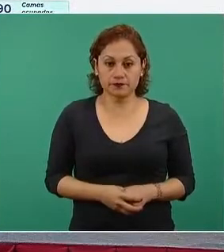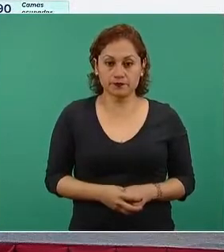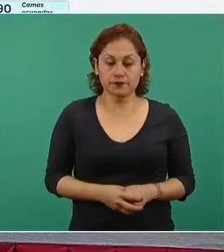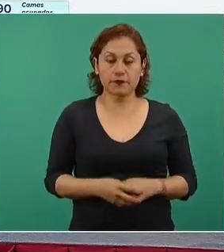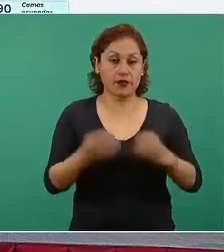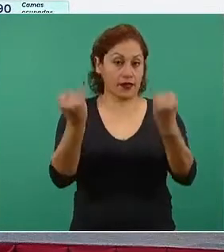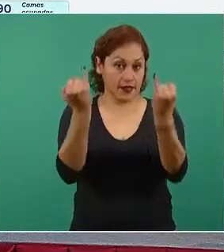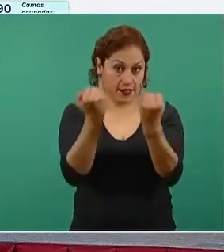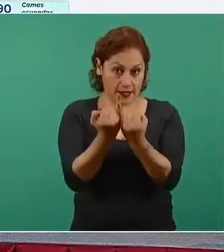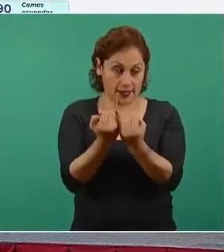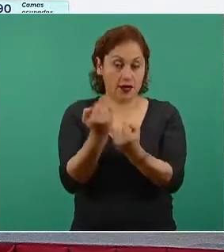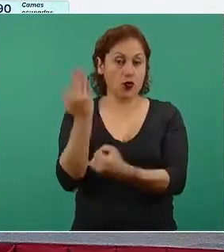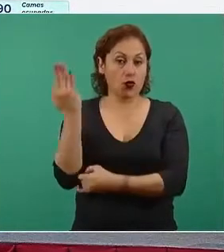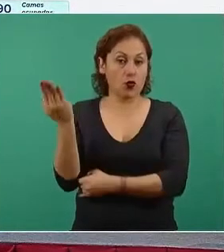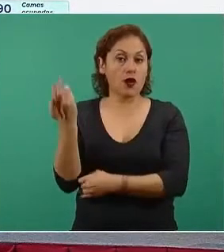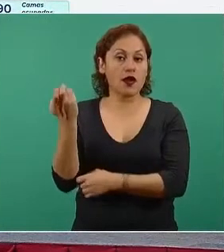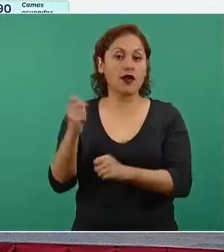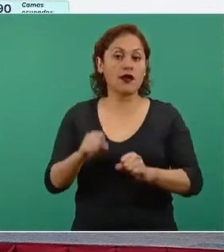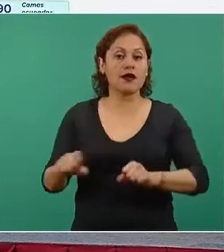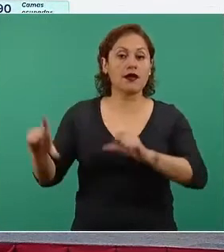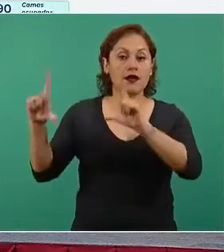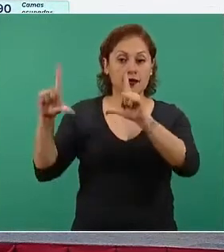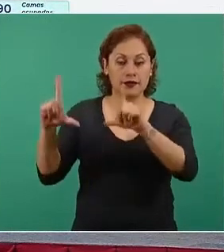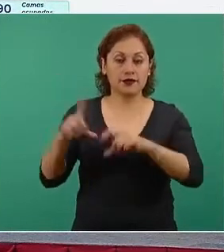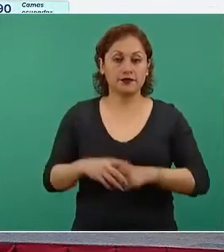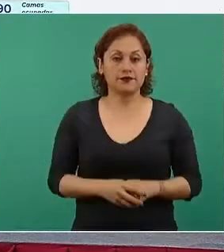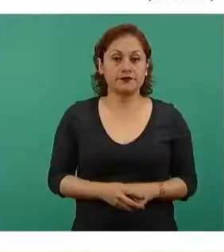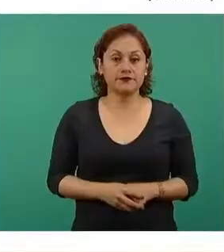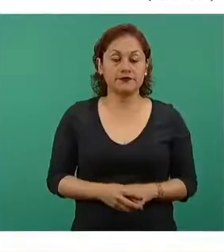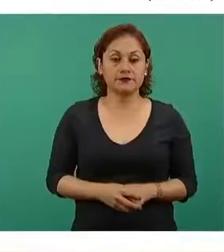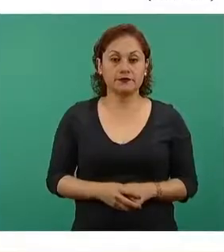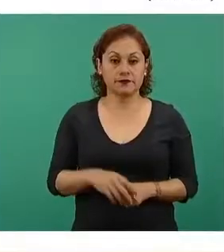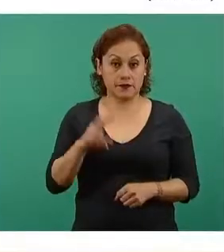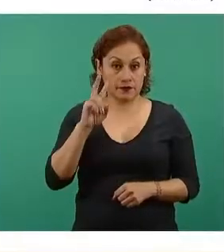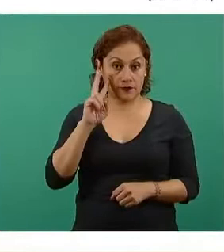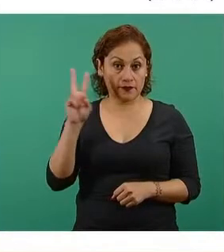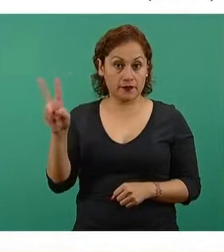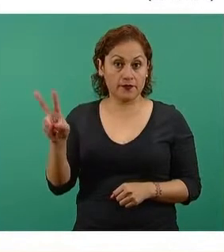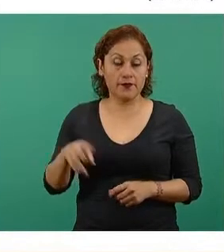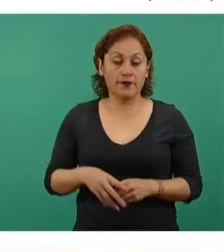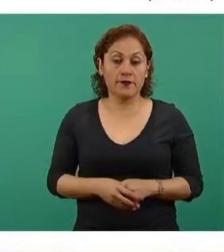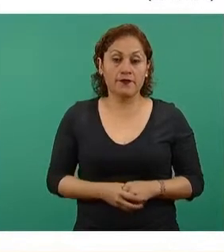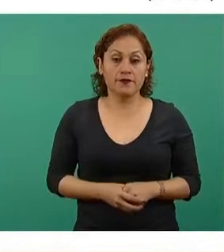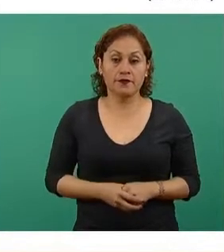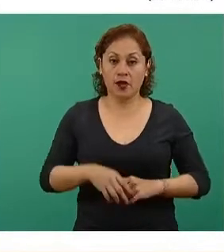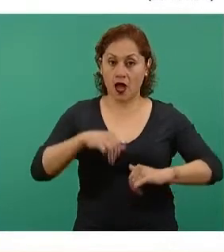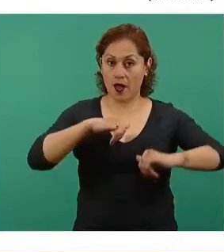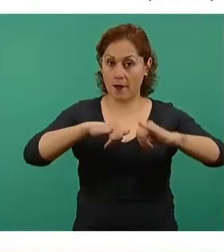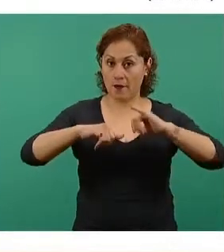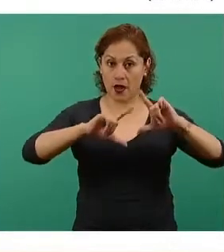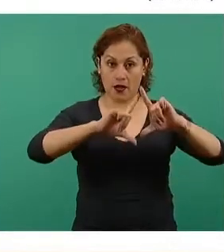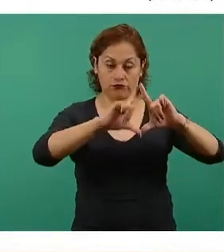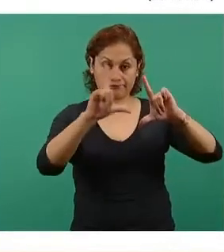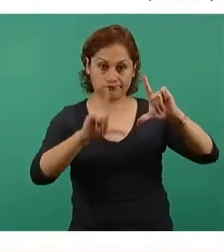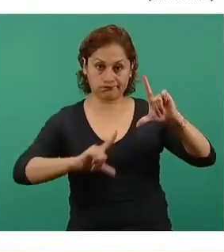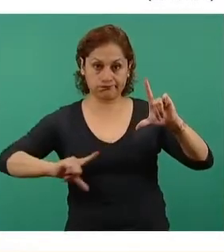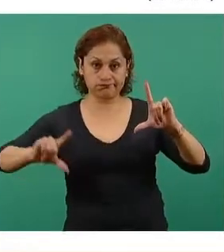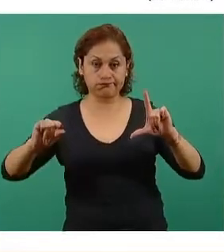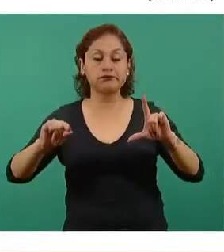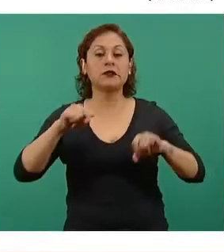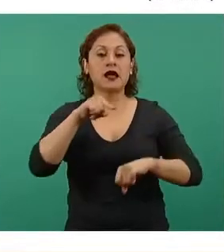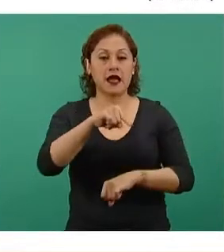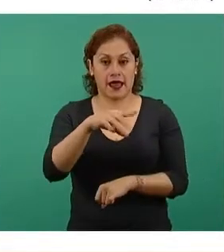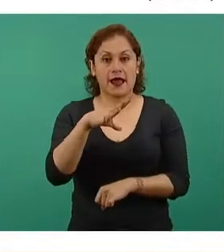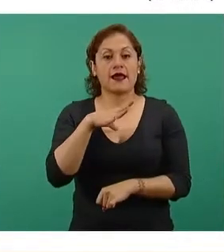De igual forma, en este gráfico o en esta lámina podemos identificar que en el mapa hay una disponibilidad